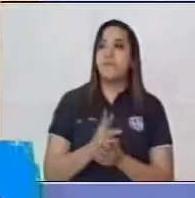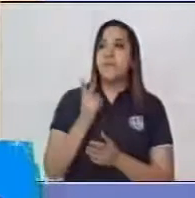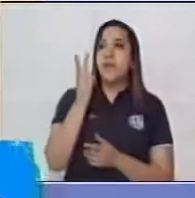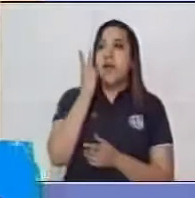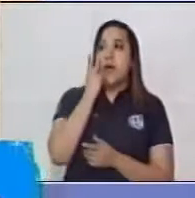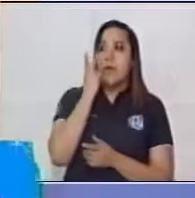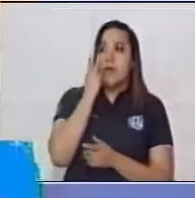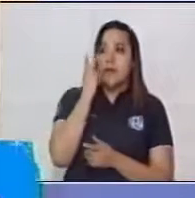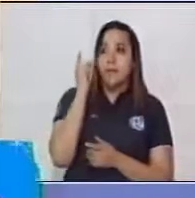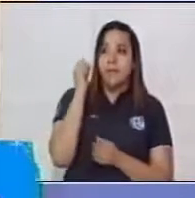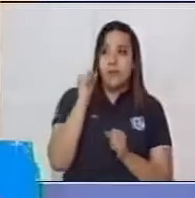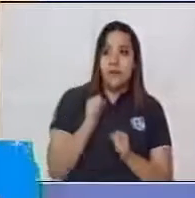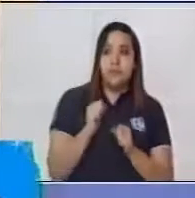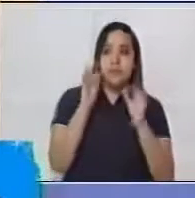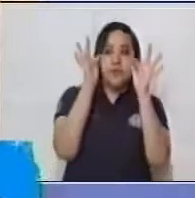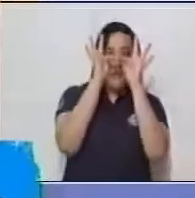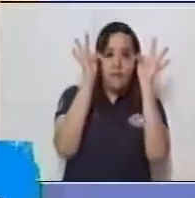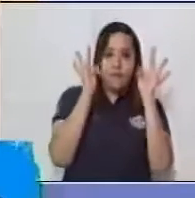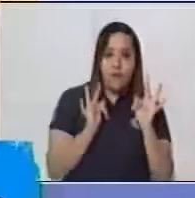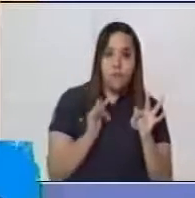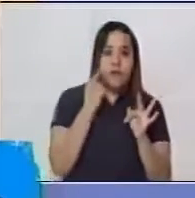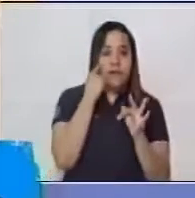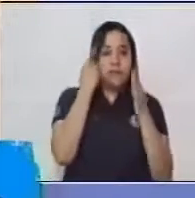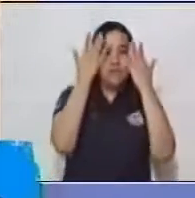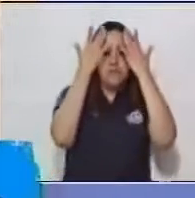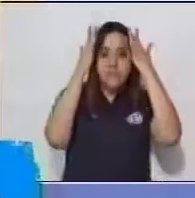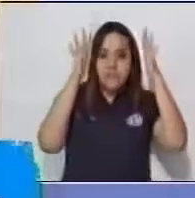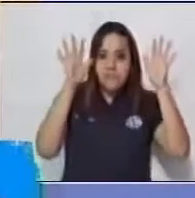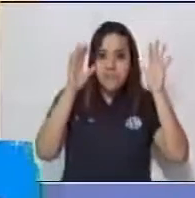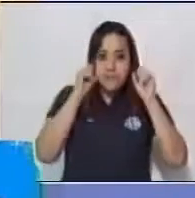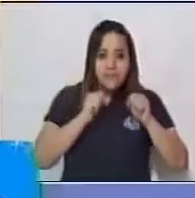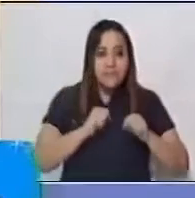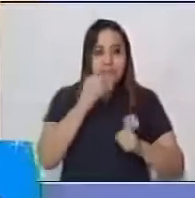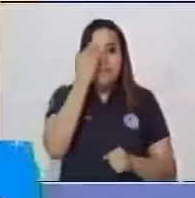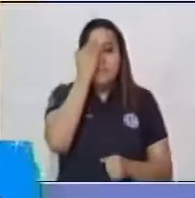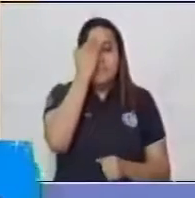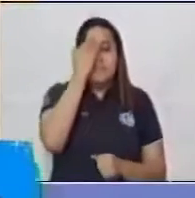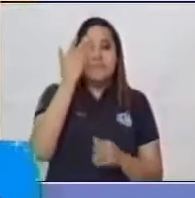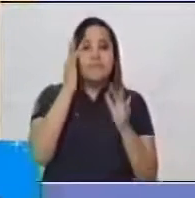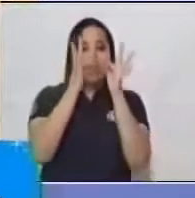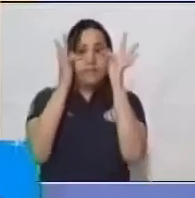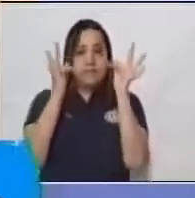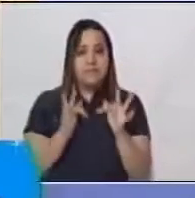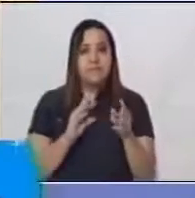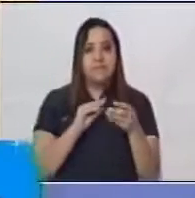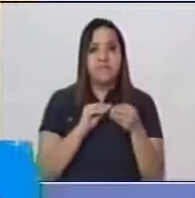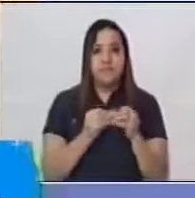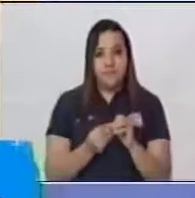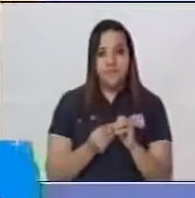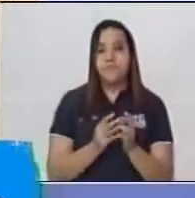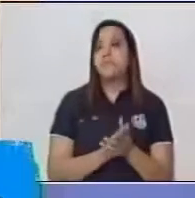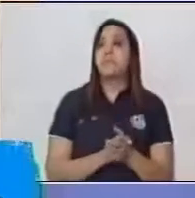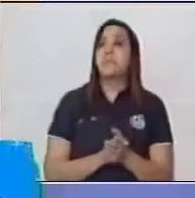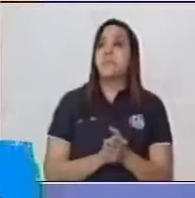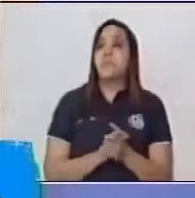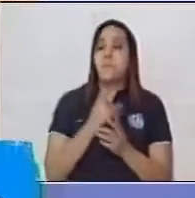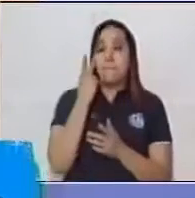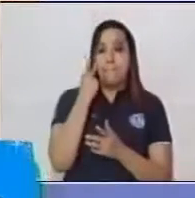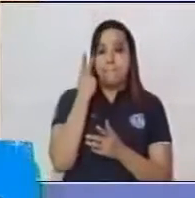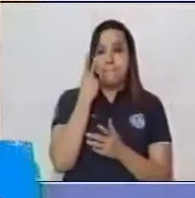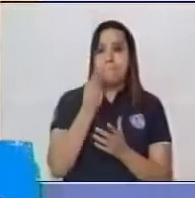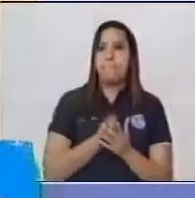en la fórmula general para encontrar nuestra fórmula de esa sucesión. Veamos